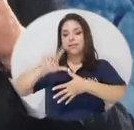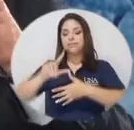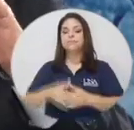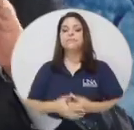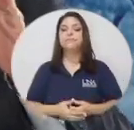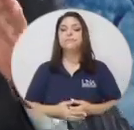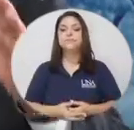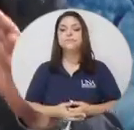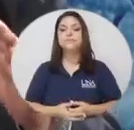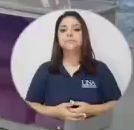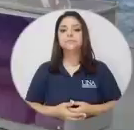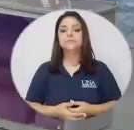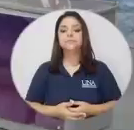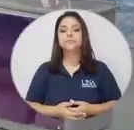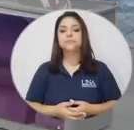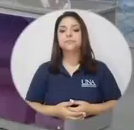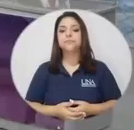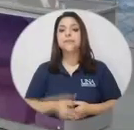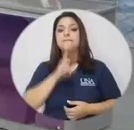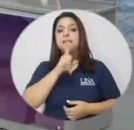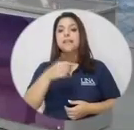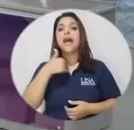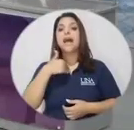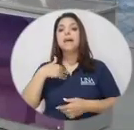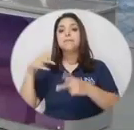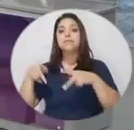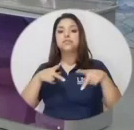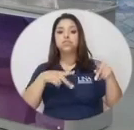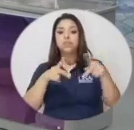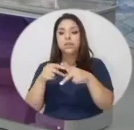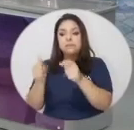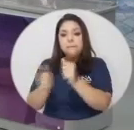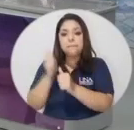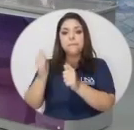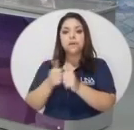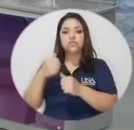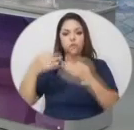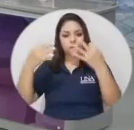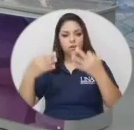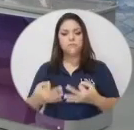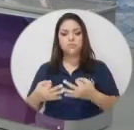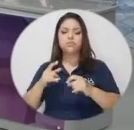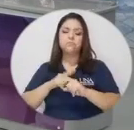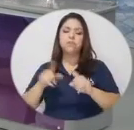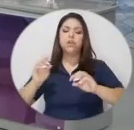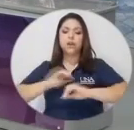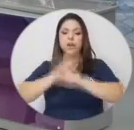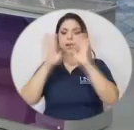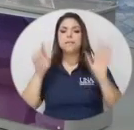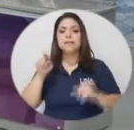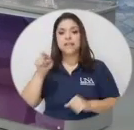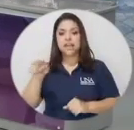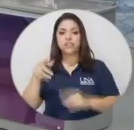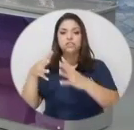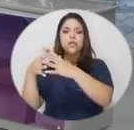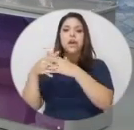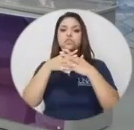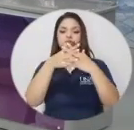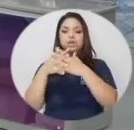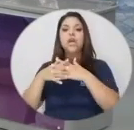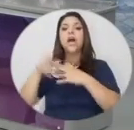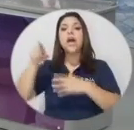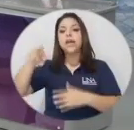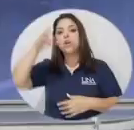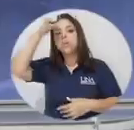gente con mayor formación, pero evidentemente esa es la definición de Estados Unidos y ahí se basa la cultura norteamericana para